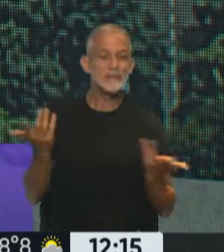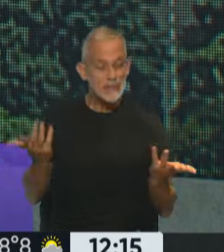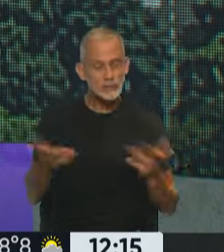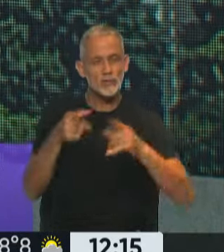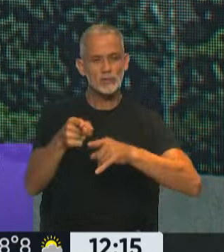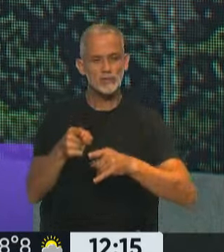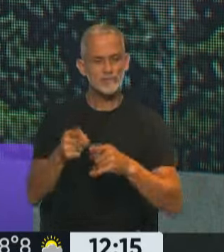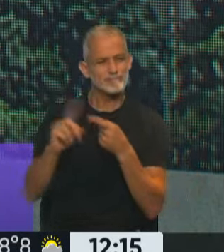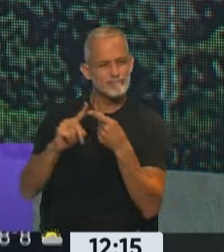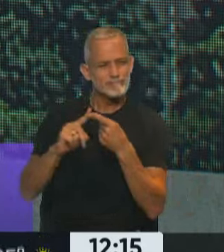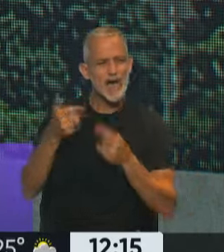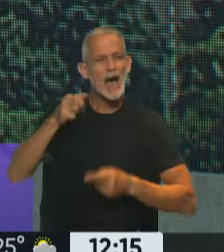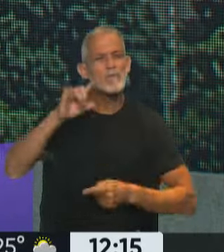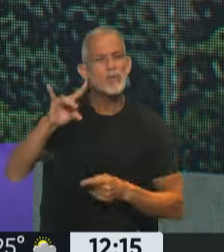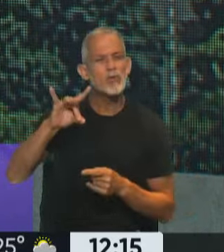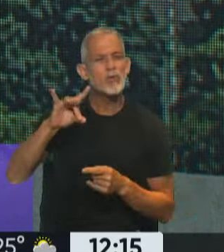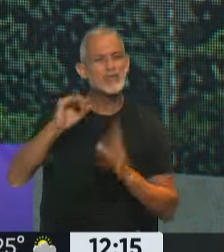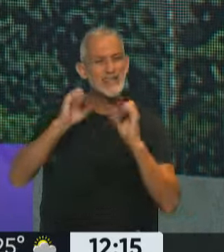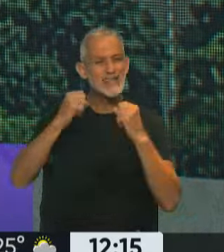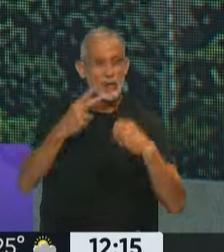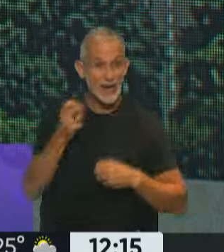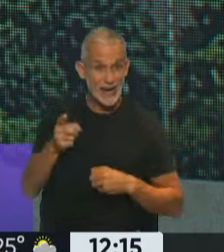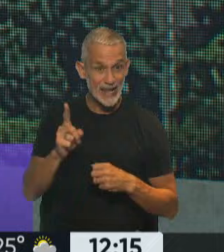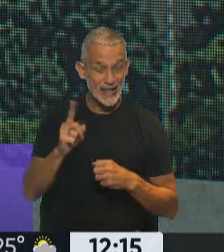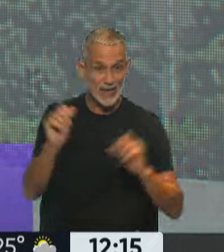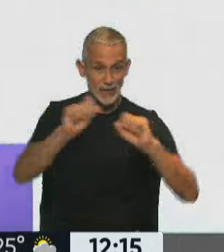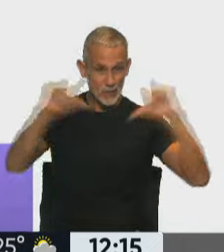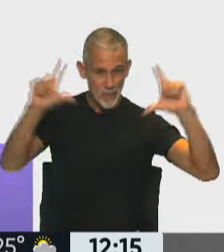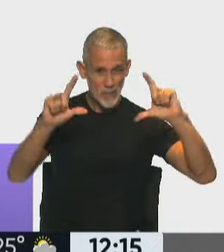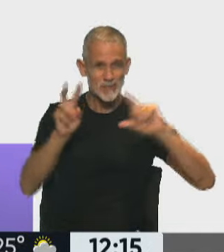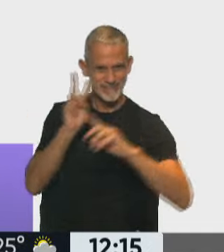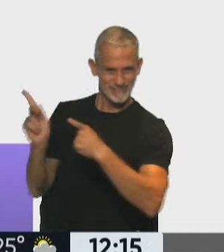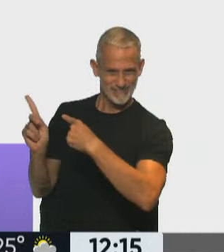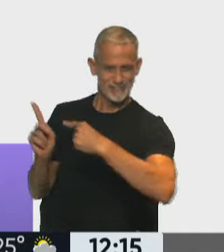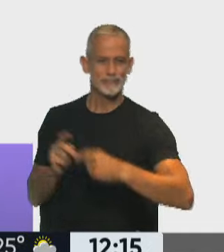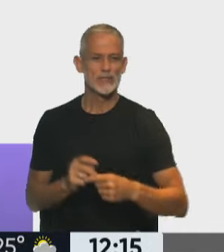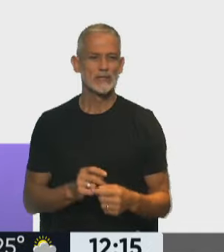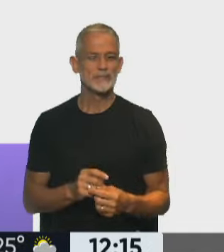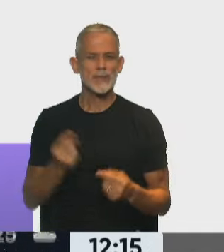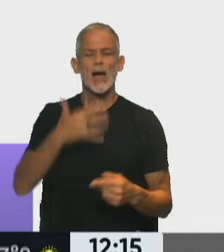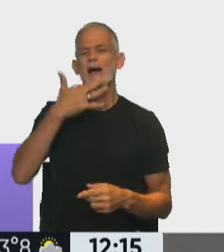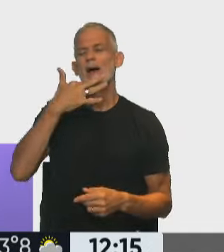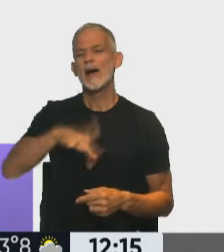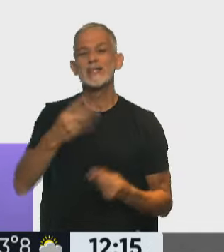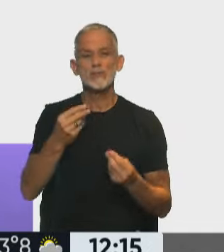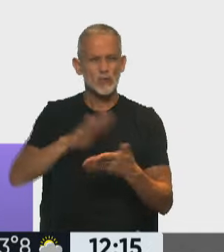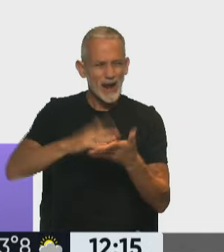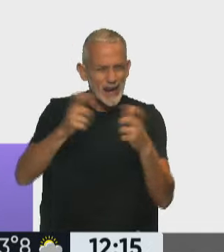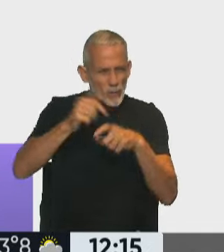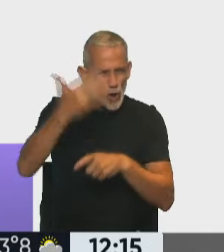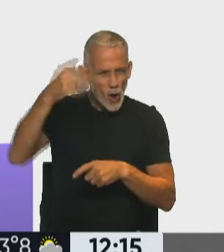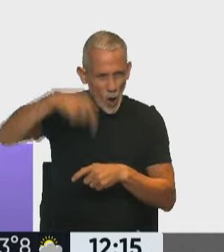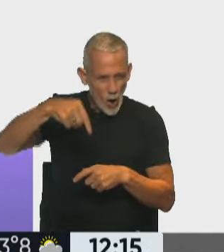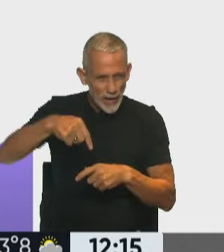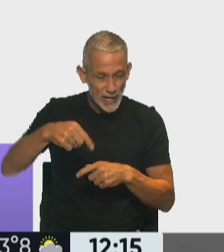con Emilio Apud, exsecretario de Energía de la Nación, estamos compartiendo la imagen. Mire, usted nos está ayudando a entender sobre esta audiencia pública